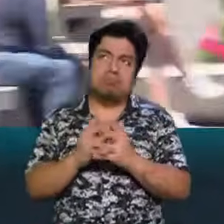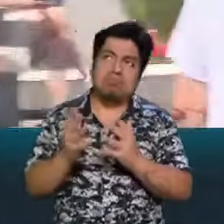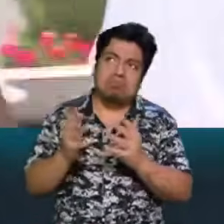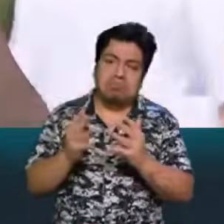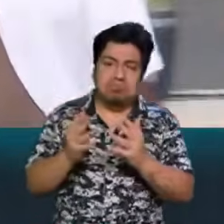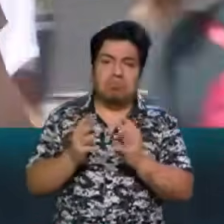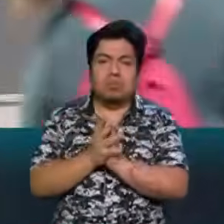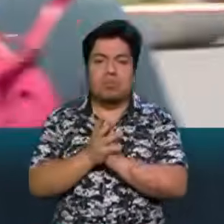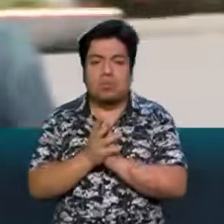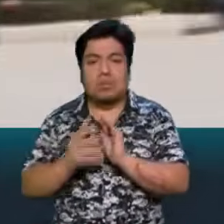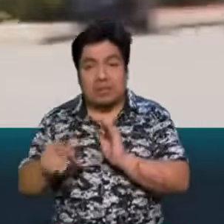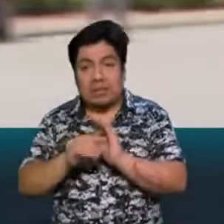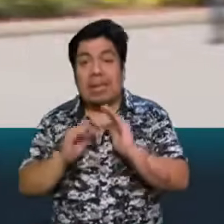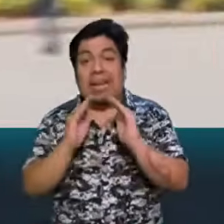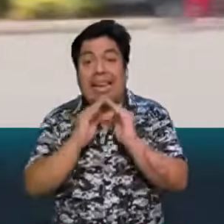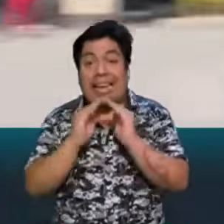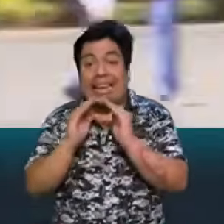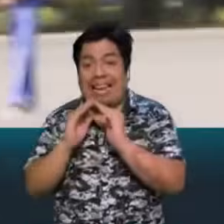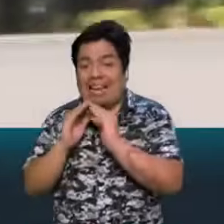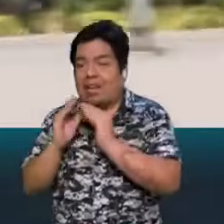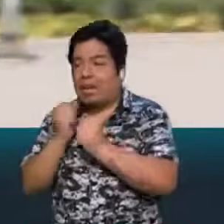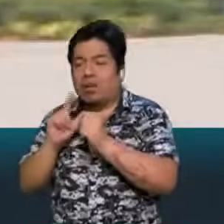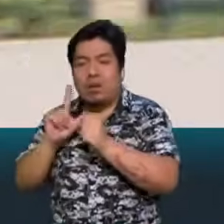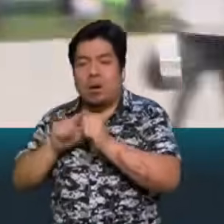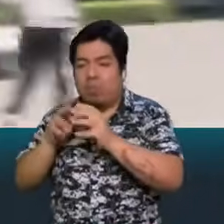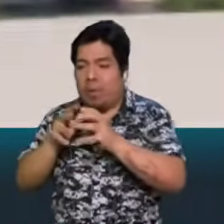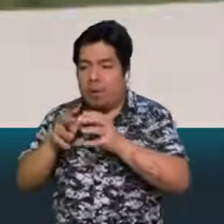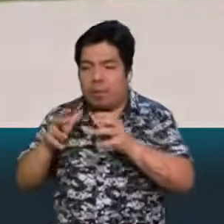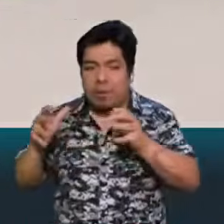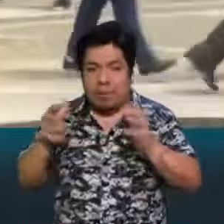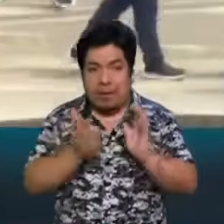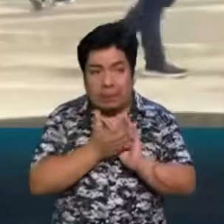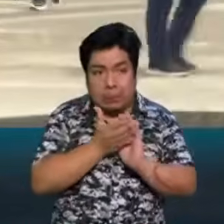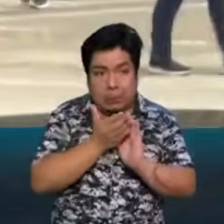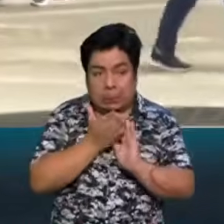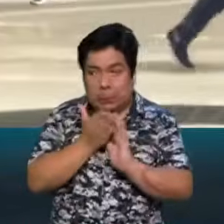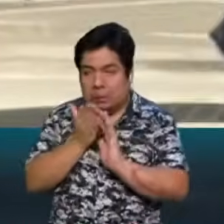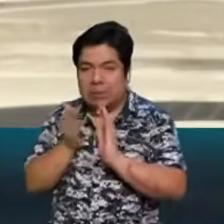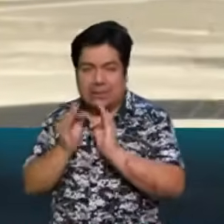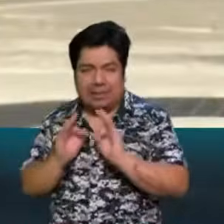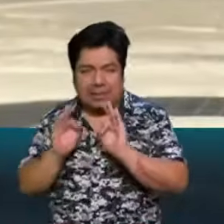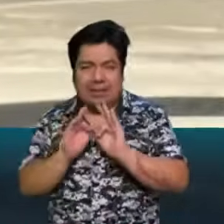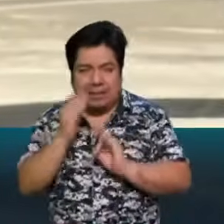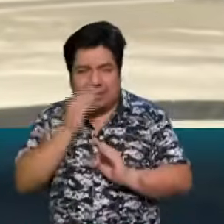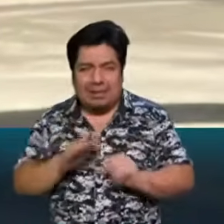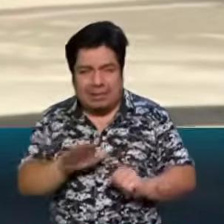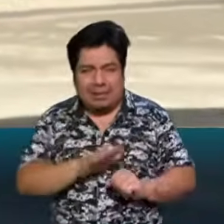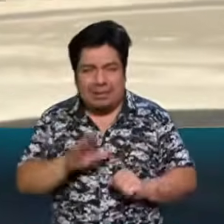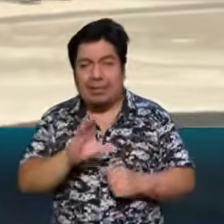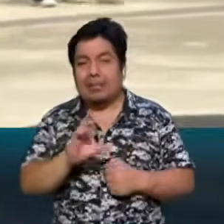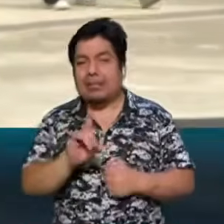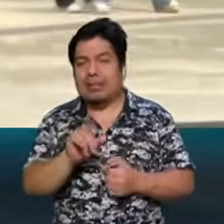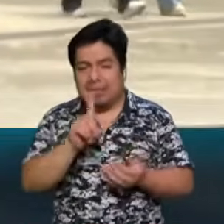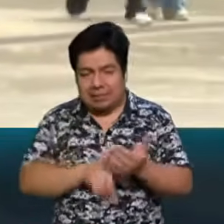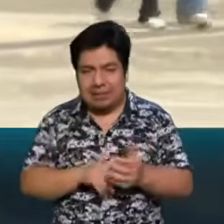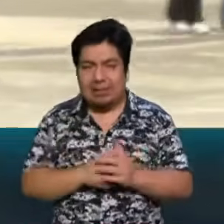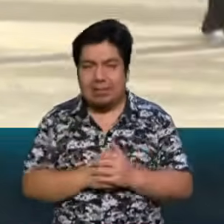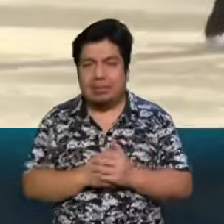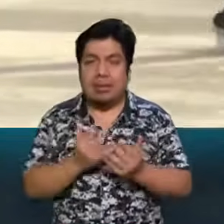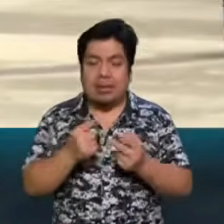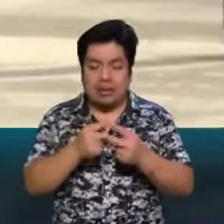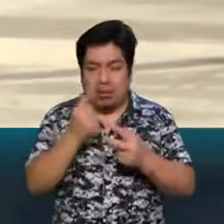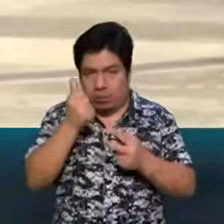la producción de vivienda social en números muy importantes en la ciudad. El número